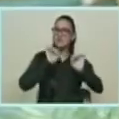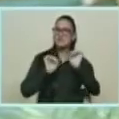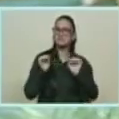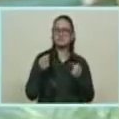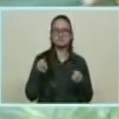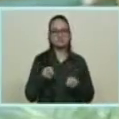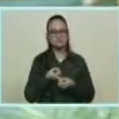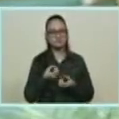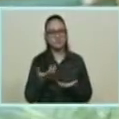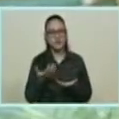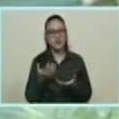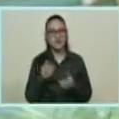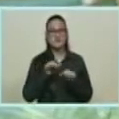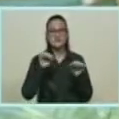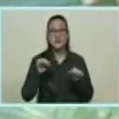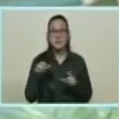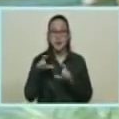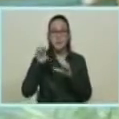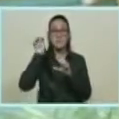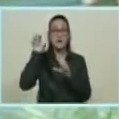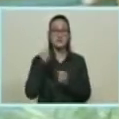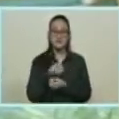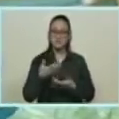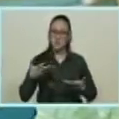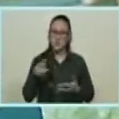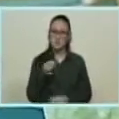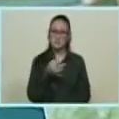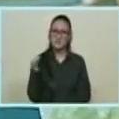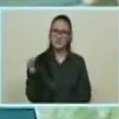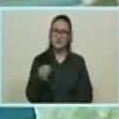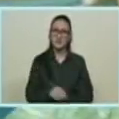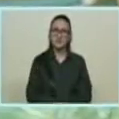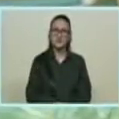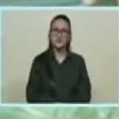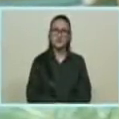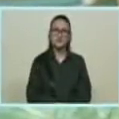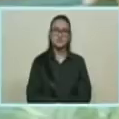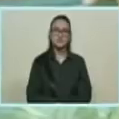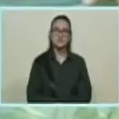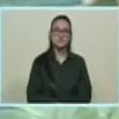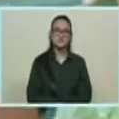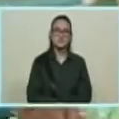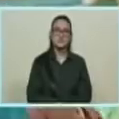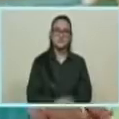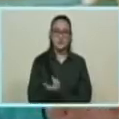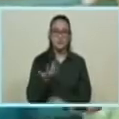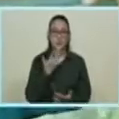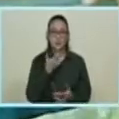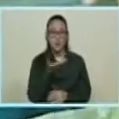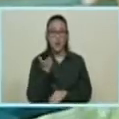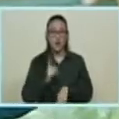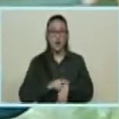El sistema del carnet de la patria es una maravilla. Porque usted, por ejemplo, está a esta hora.